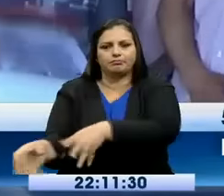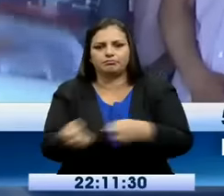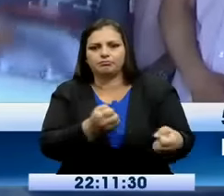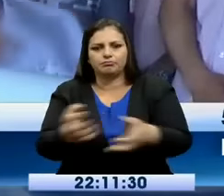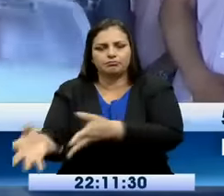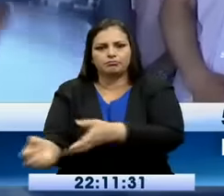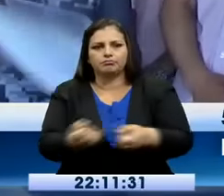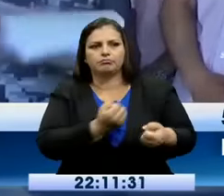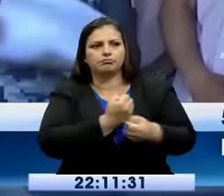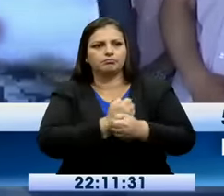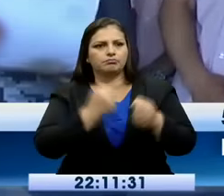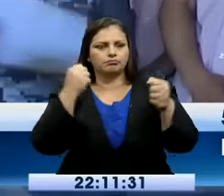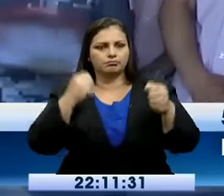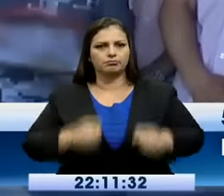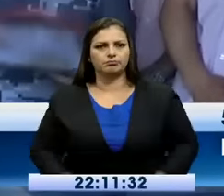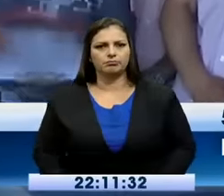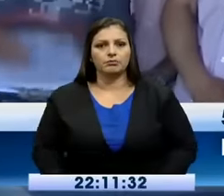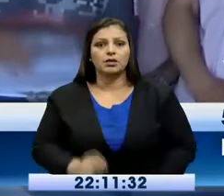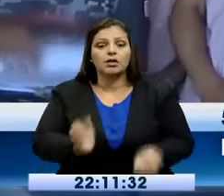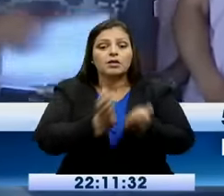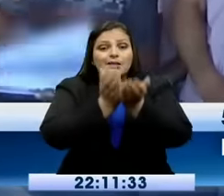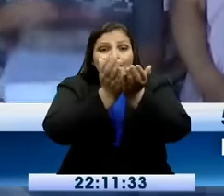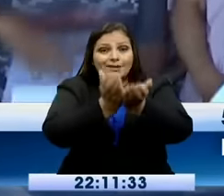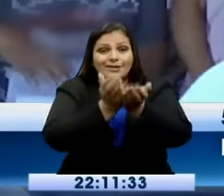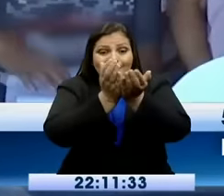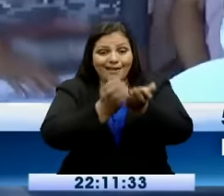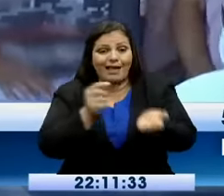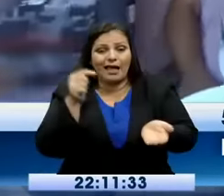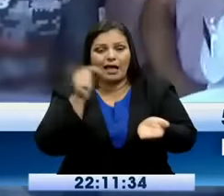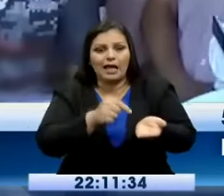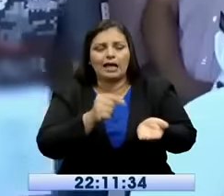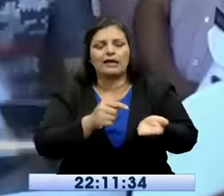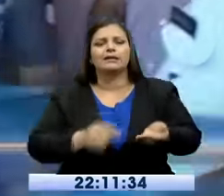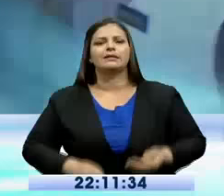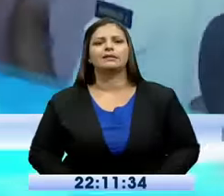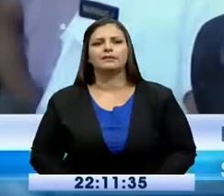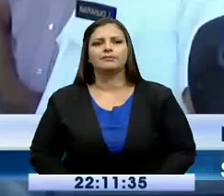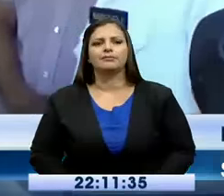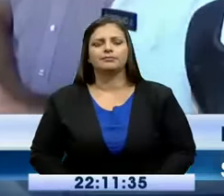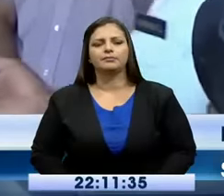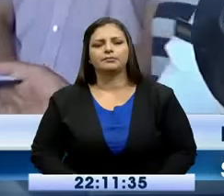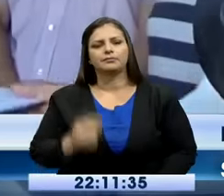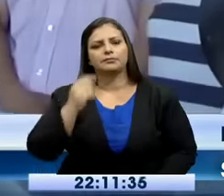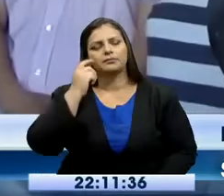Con el Don Gerardo II iban 8 fibras al remolque. En cada fibra estaban